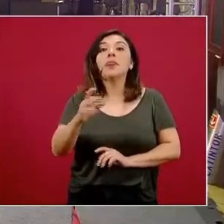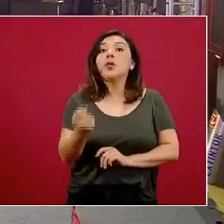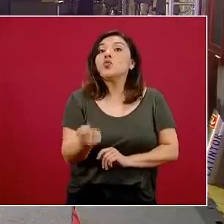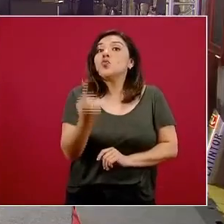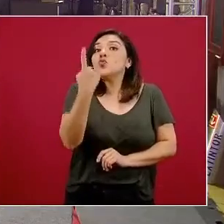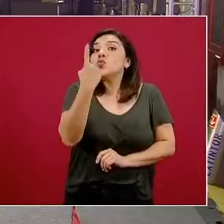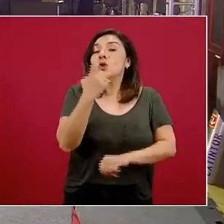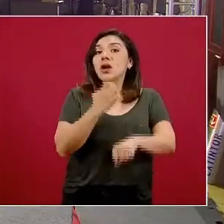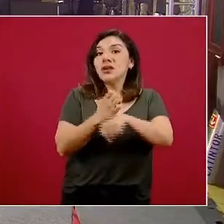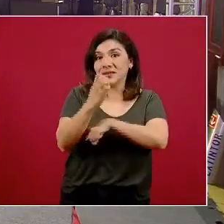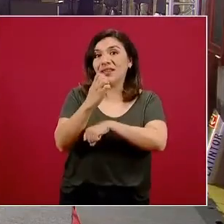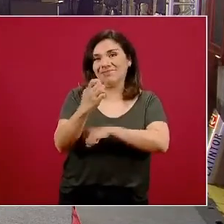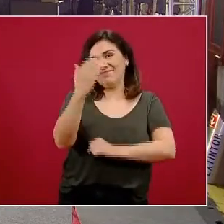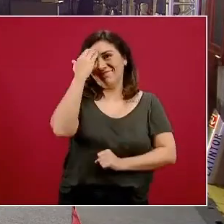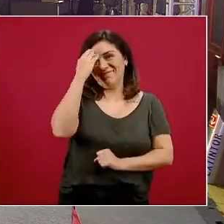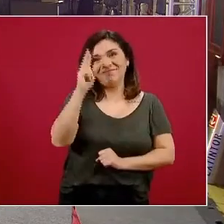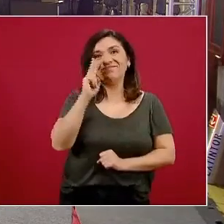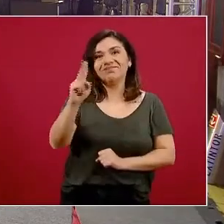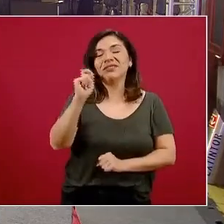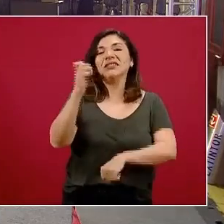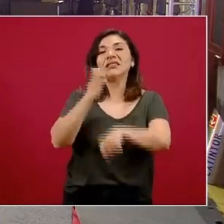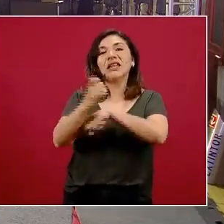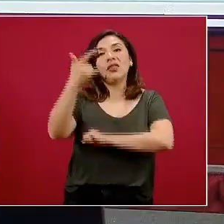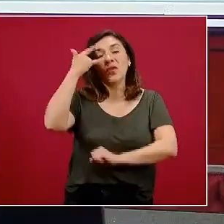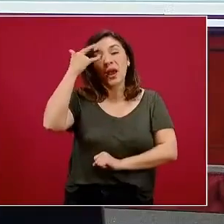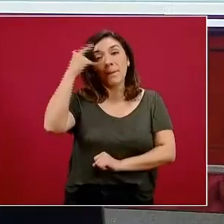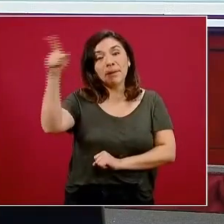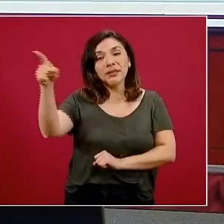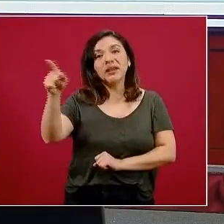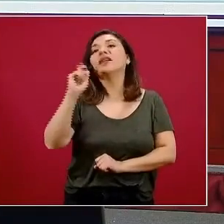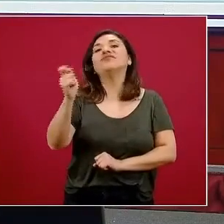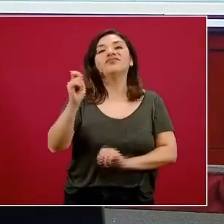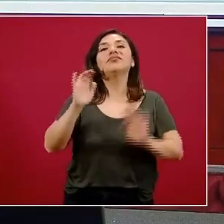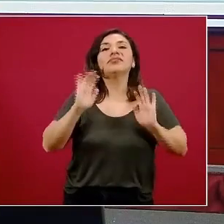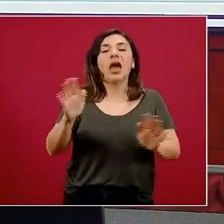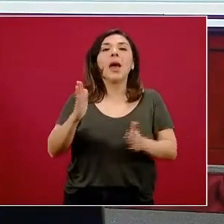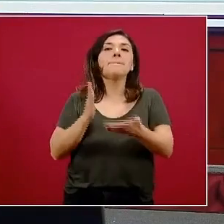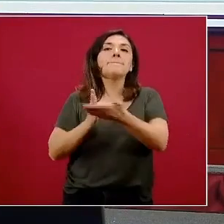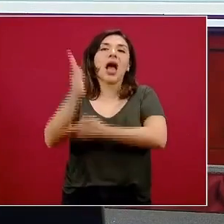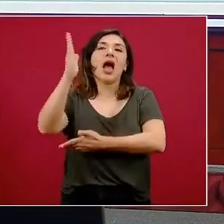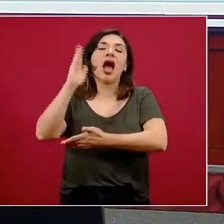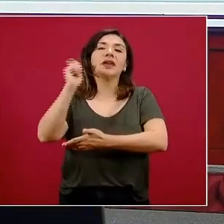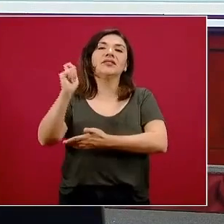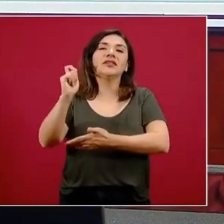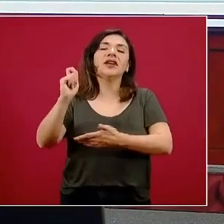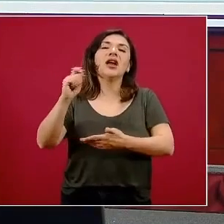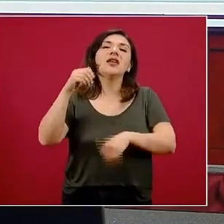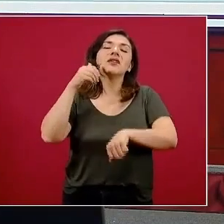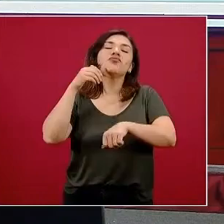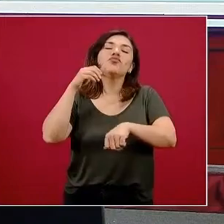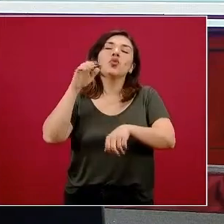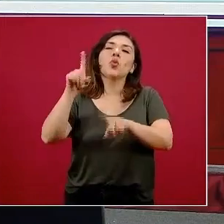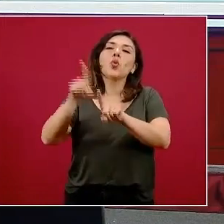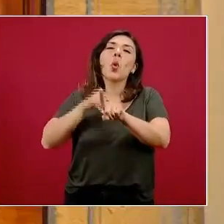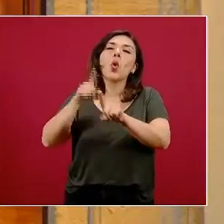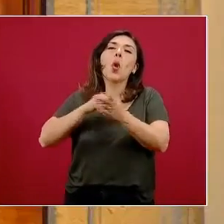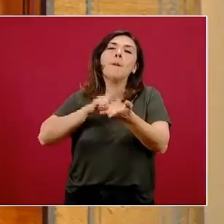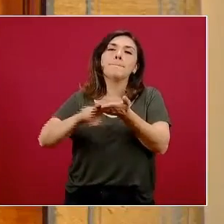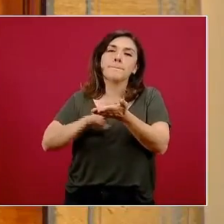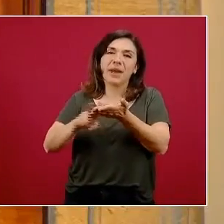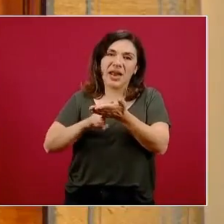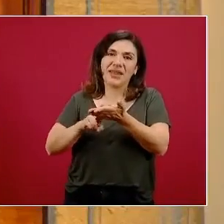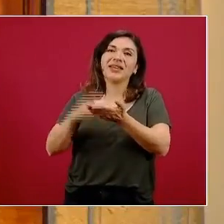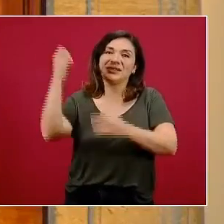una entidad, como conocemos, el estado de Campeche, es la que logró ya pasar a un nivel de riesgo bajo, que en este caso es el